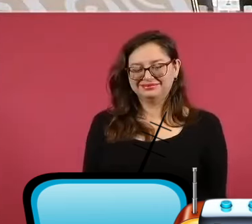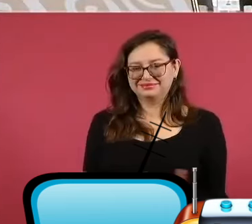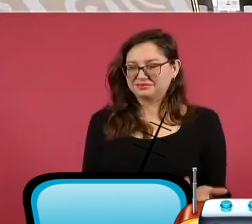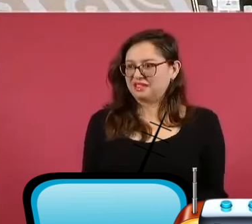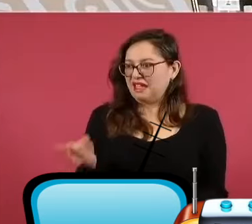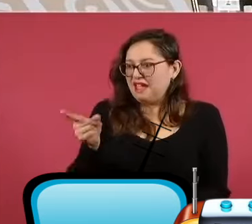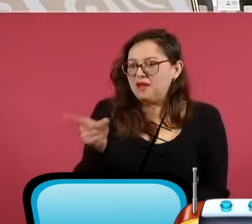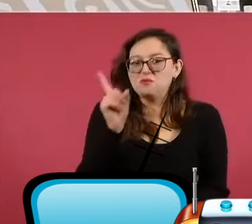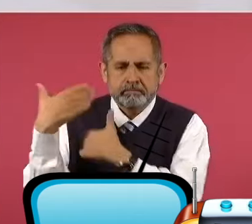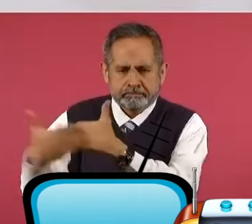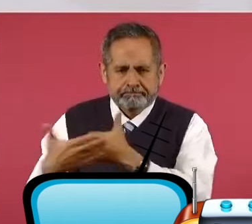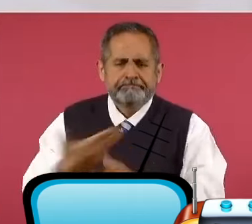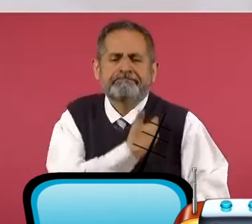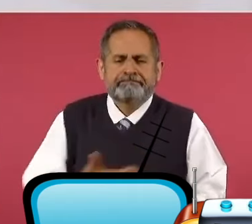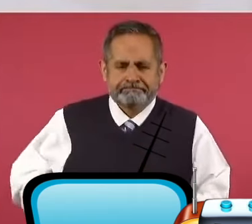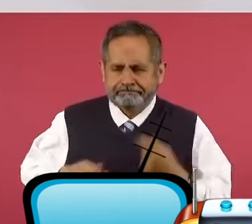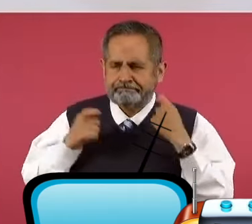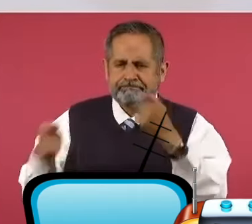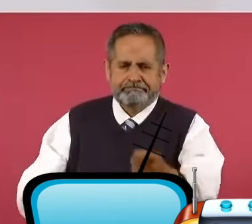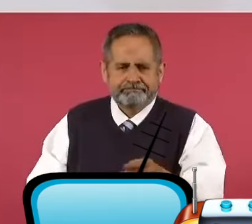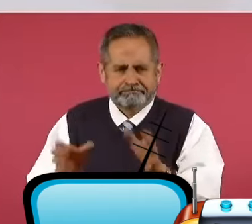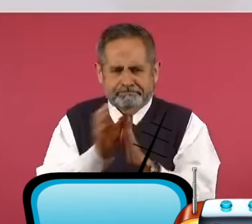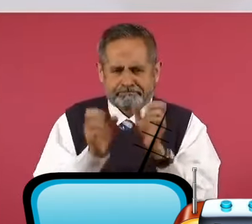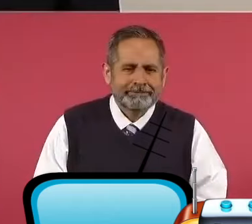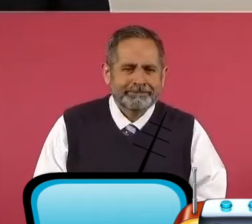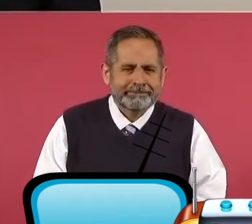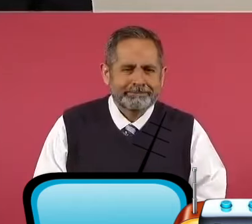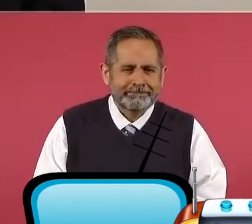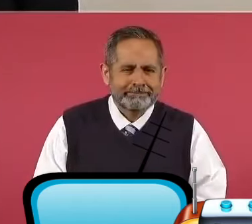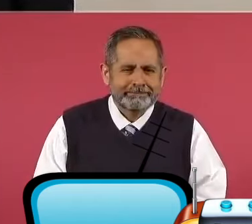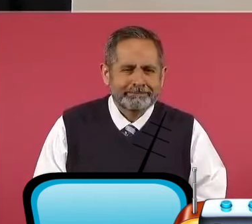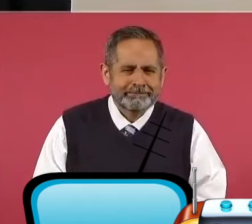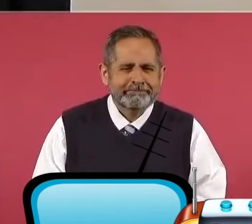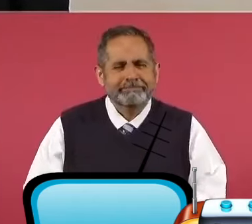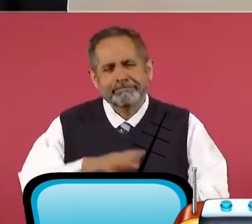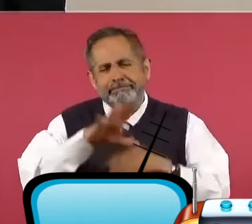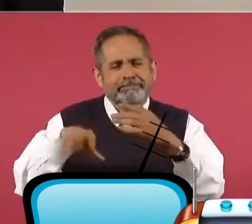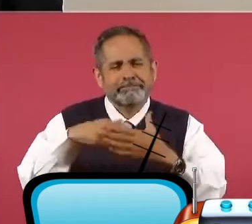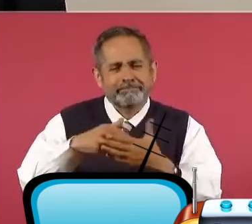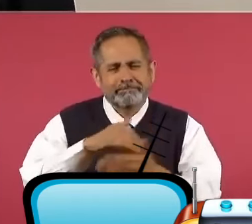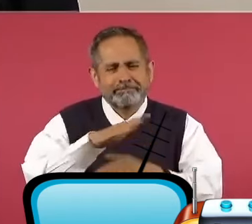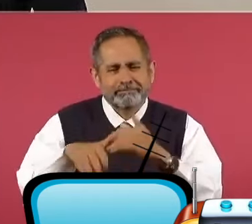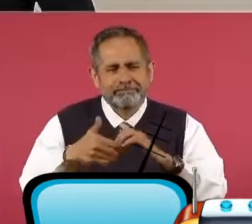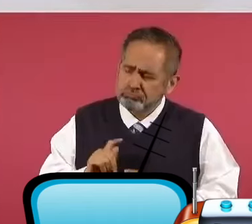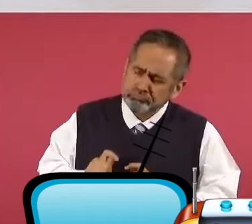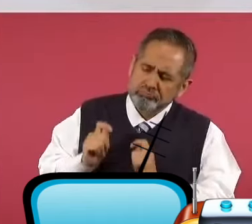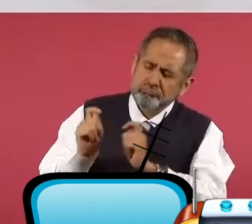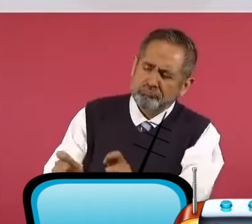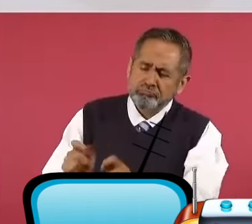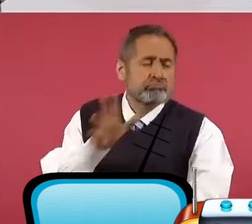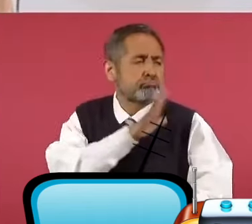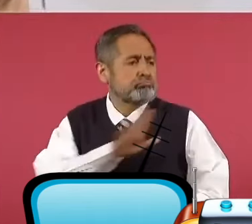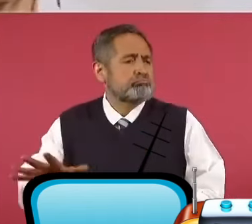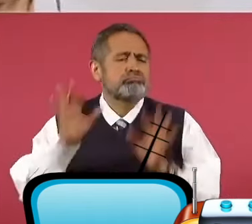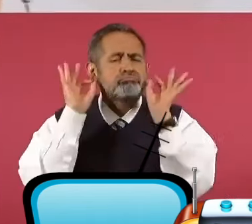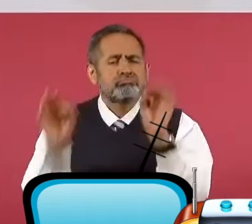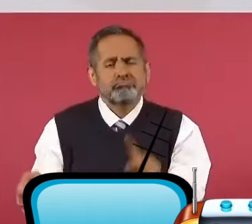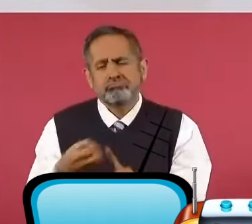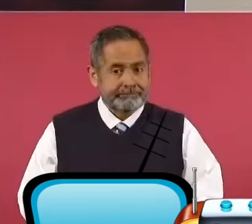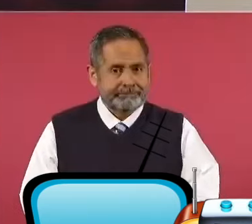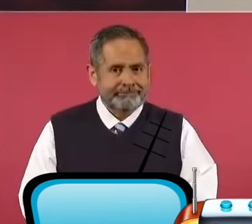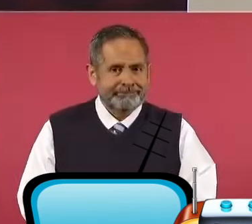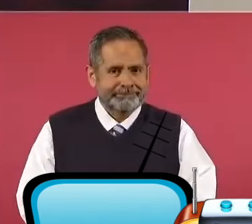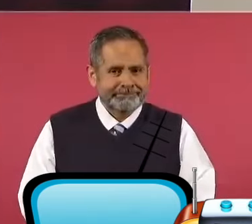paciente, aunque su cara iba perdiendo paciencia, hasta que el reclamo de casa llegó a la mañanera. Ella también es de las que apoyan conferencias